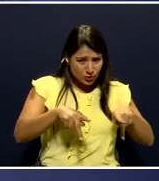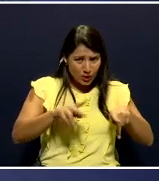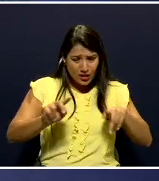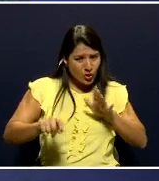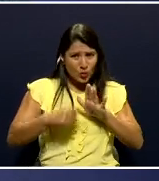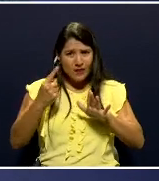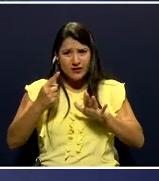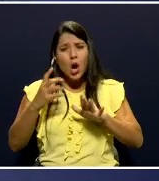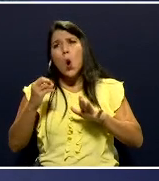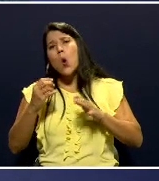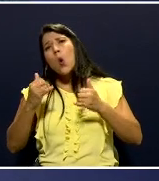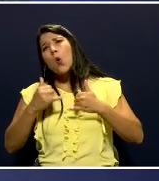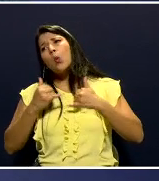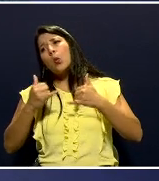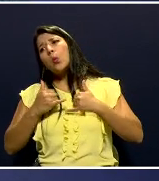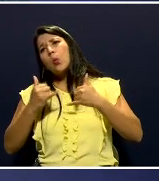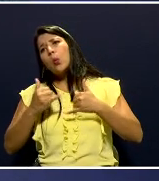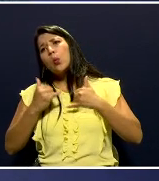a una persona.